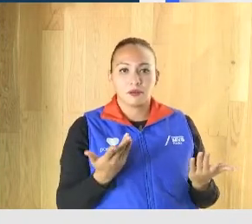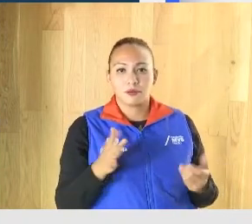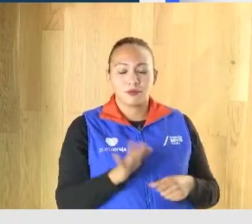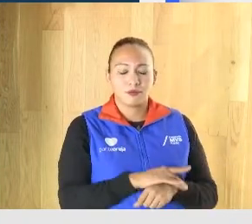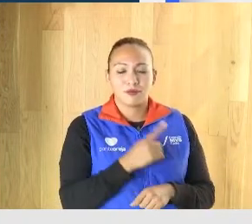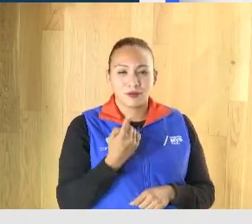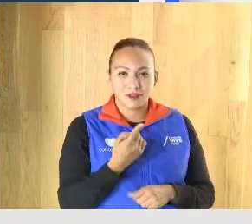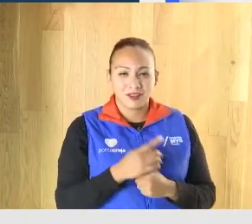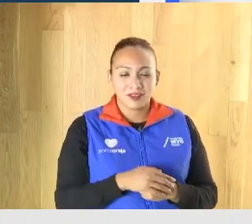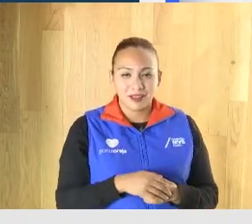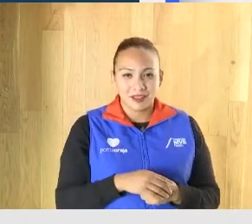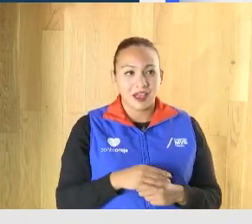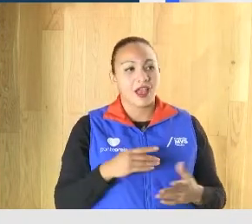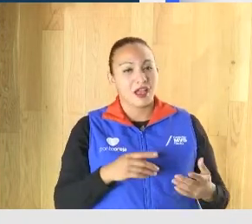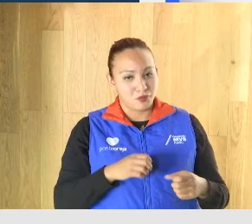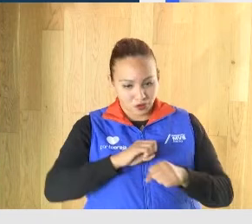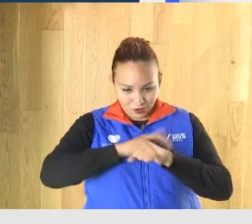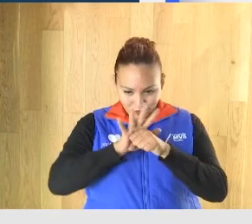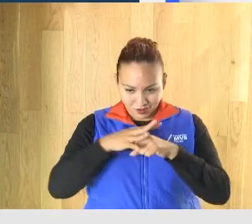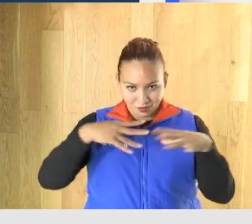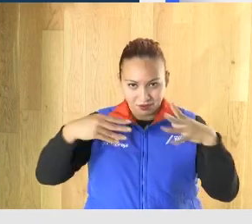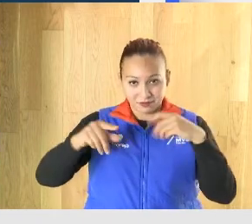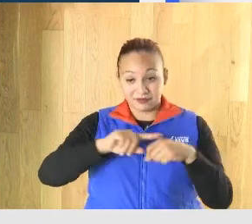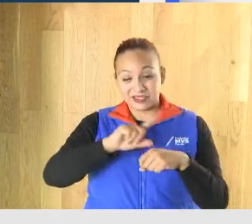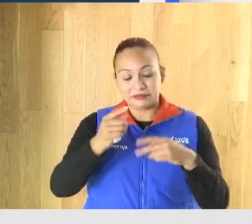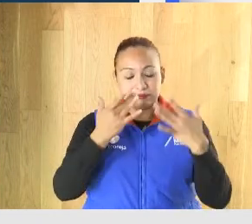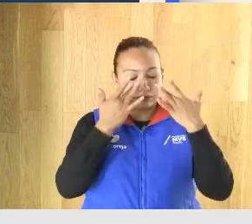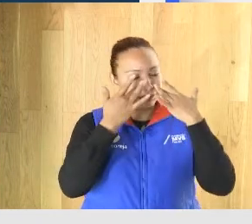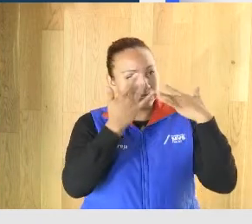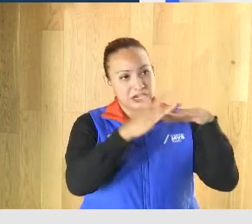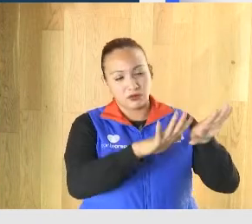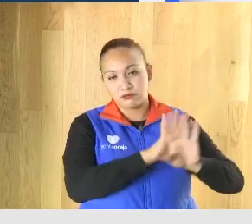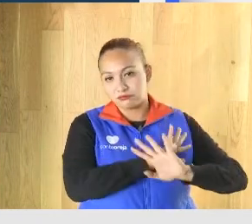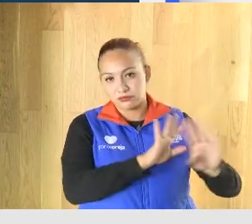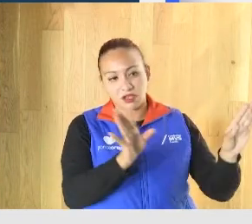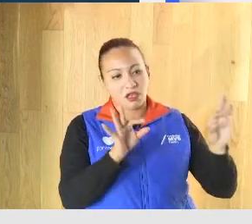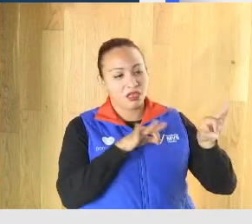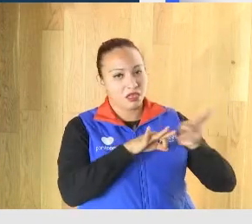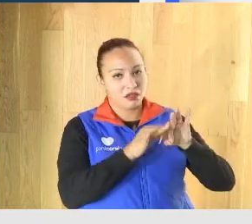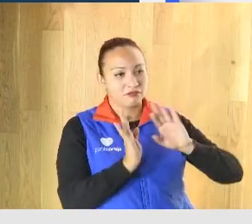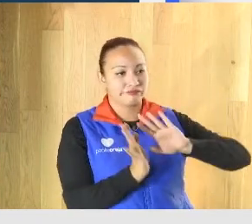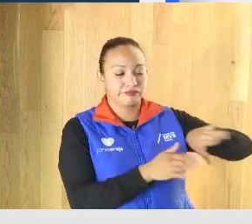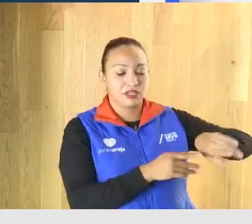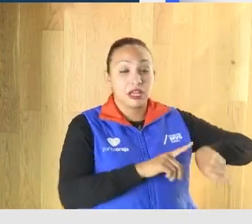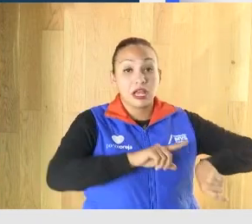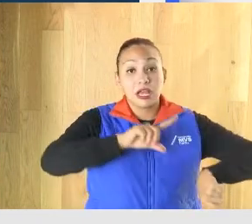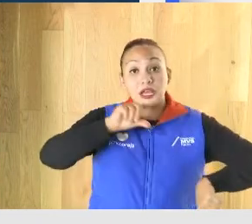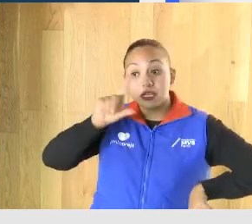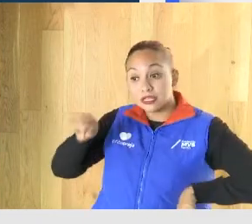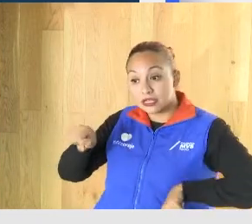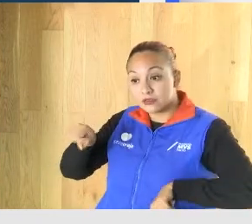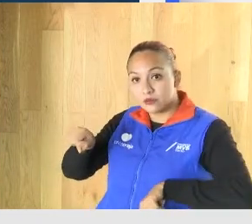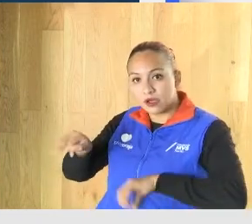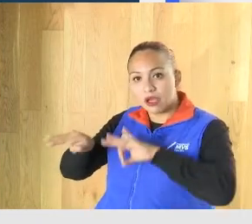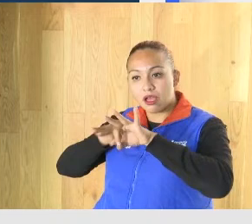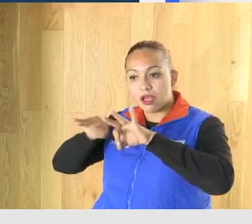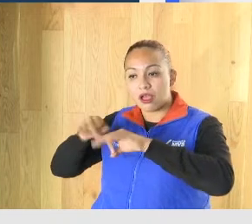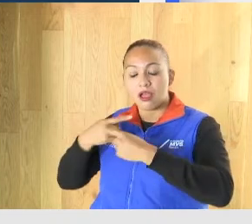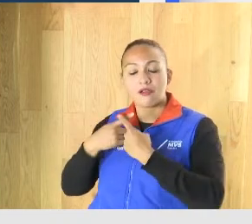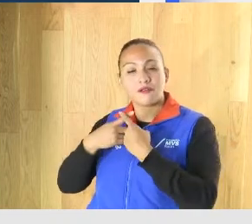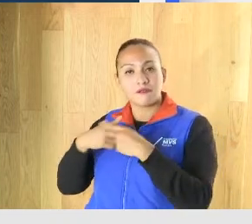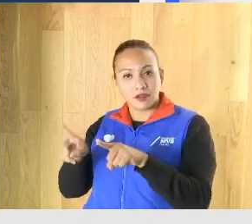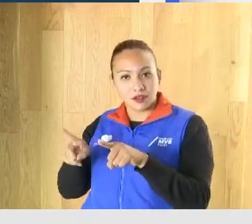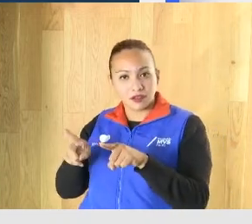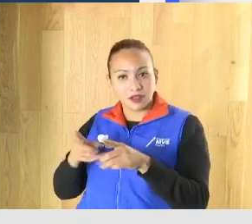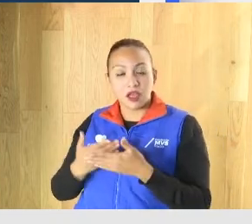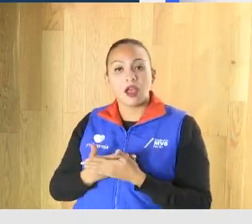de la pandemia, ¿no? Y no solamente eso, sino que tenemos un talento que demanda más, ¿no?